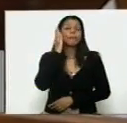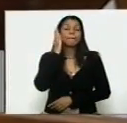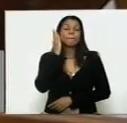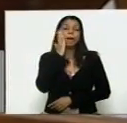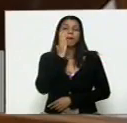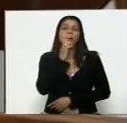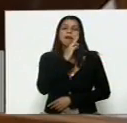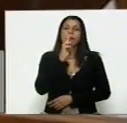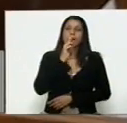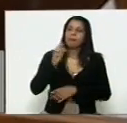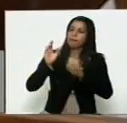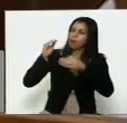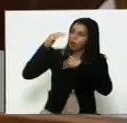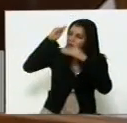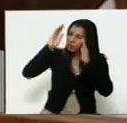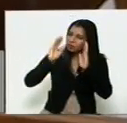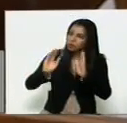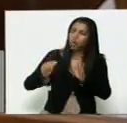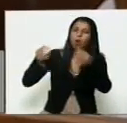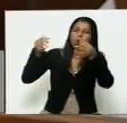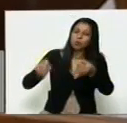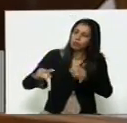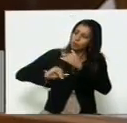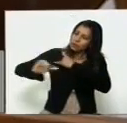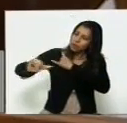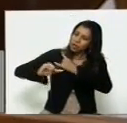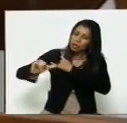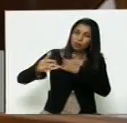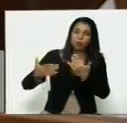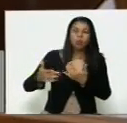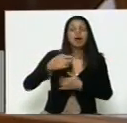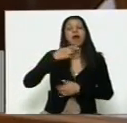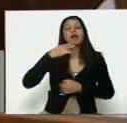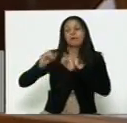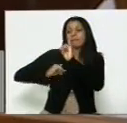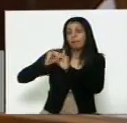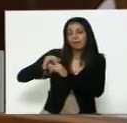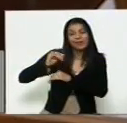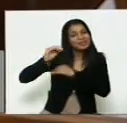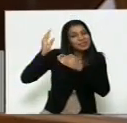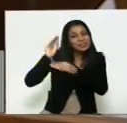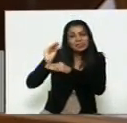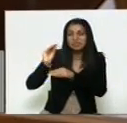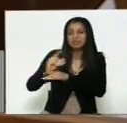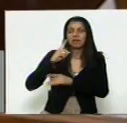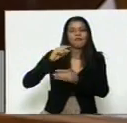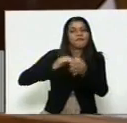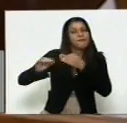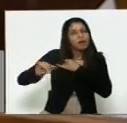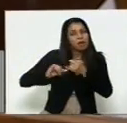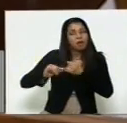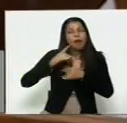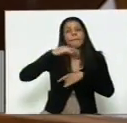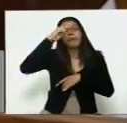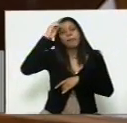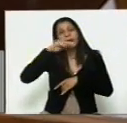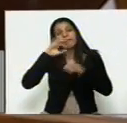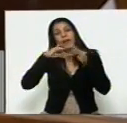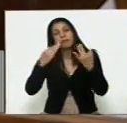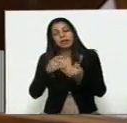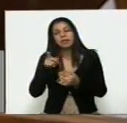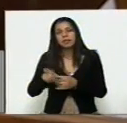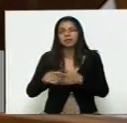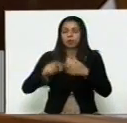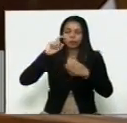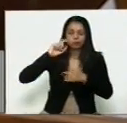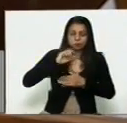e igualitario hacia las madres, los recién nacidos y las recién nacidas, padres y familiares durante los procesos de gestación,